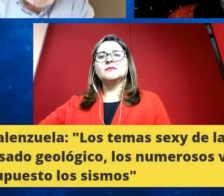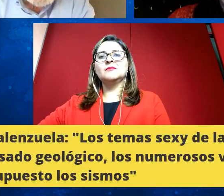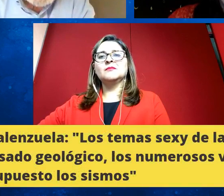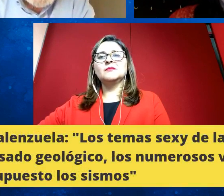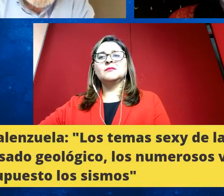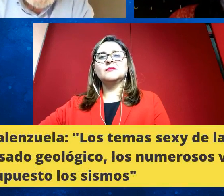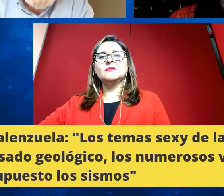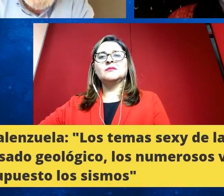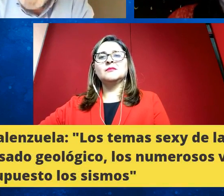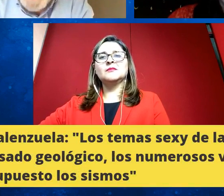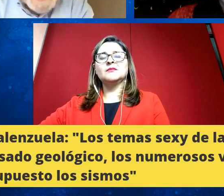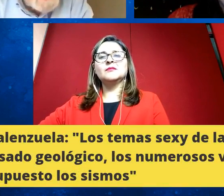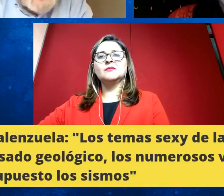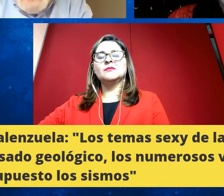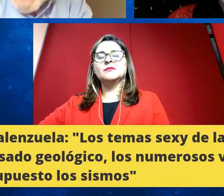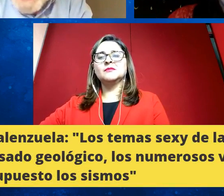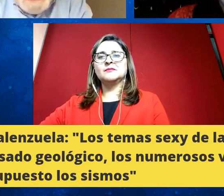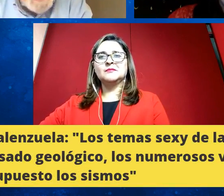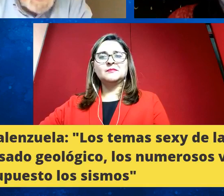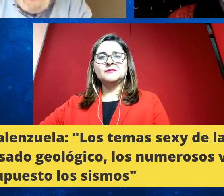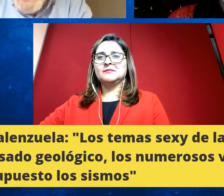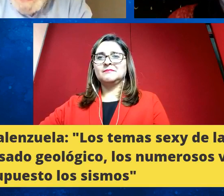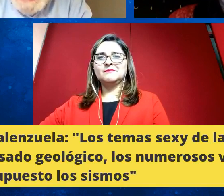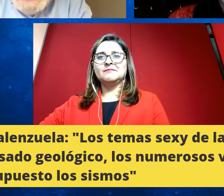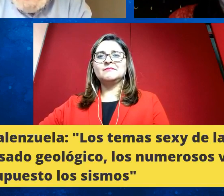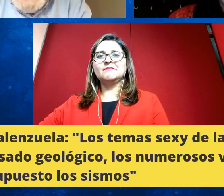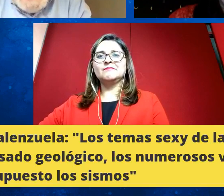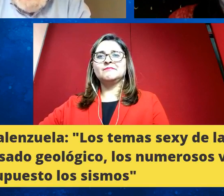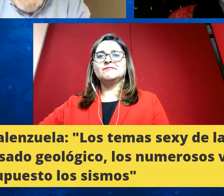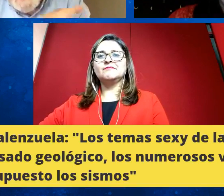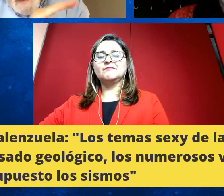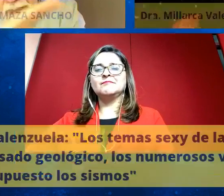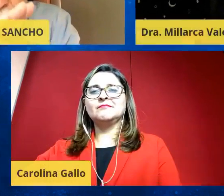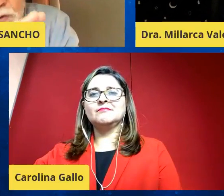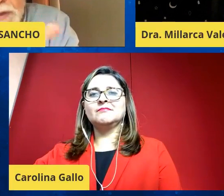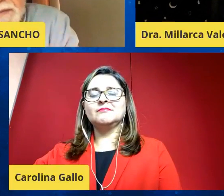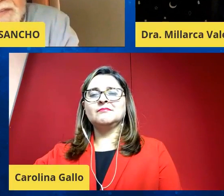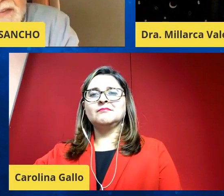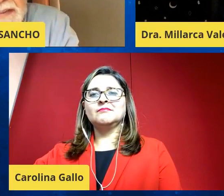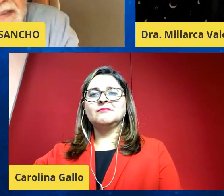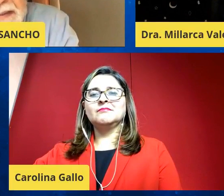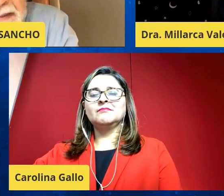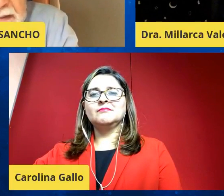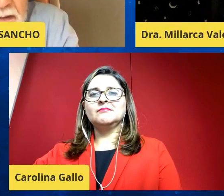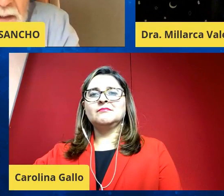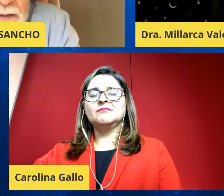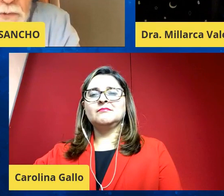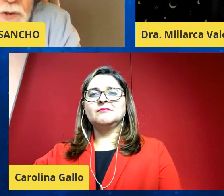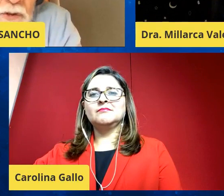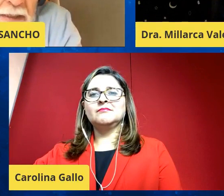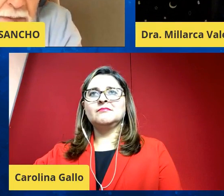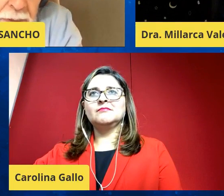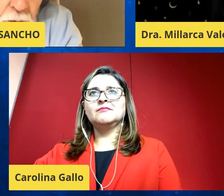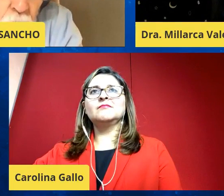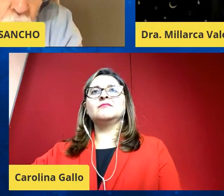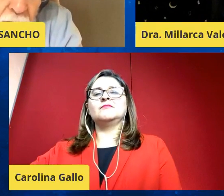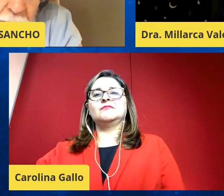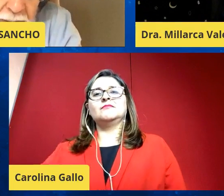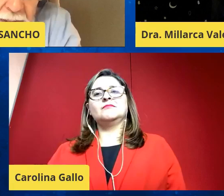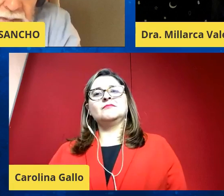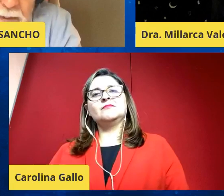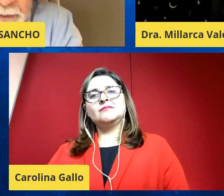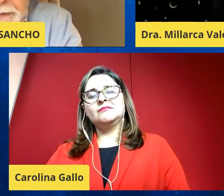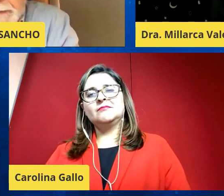Alma, no pueden tener técnicos en el lugar, han cerrado todas las facilidades, yo creo que han tenido